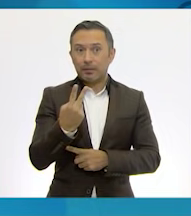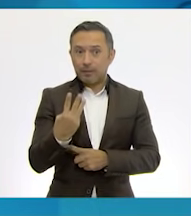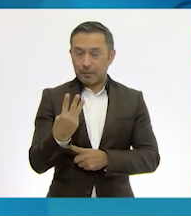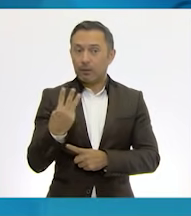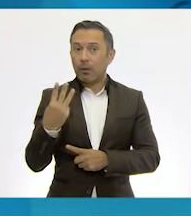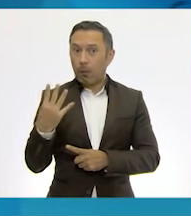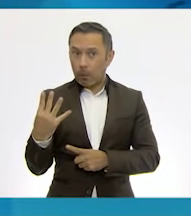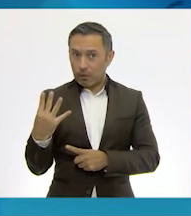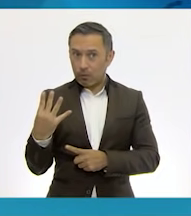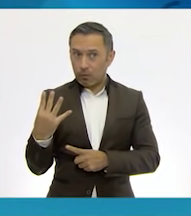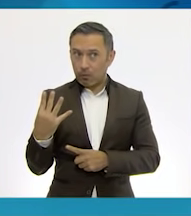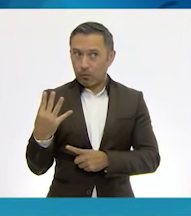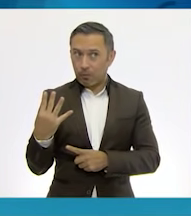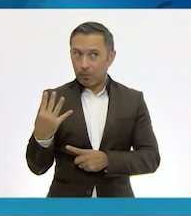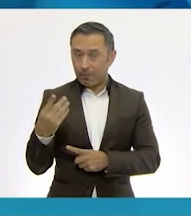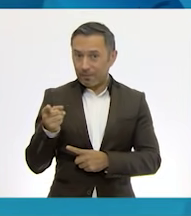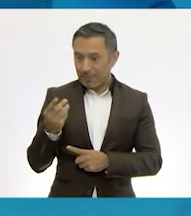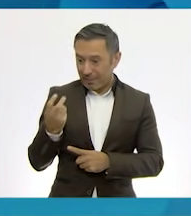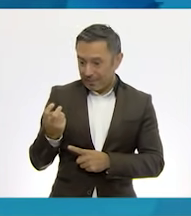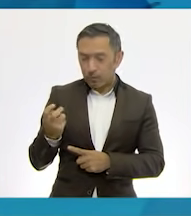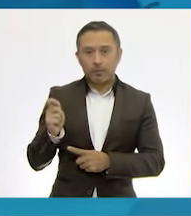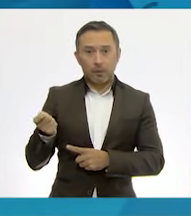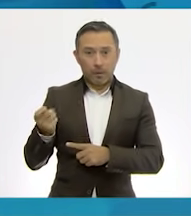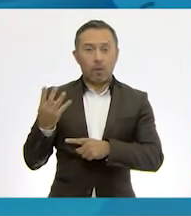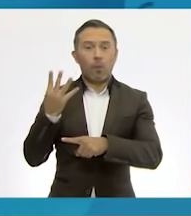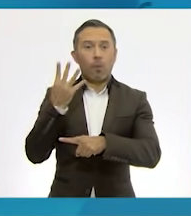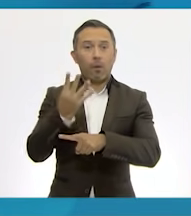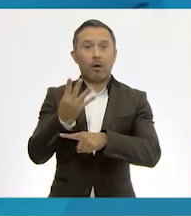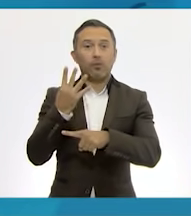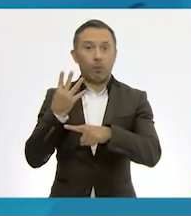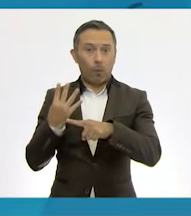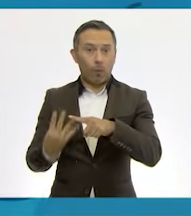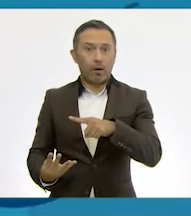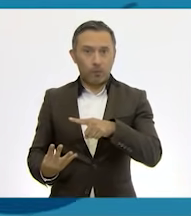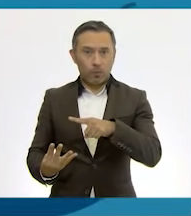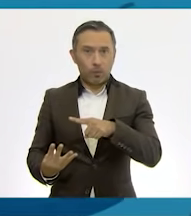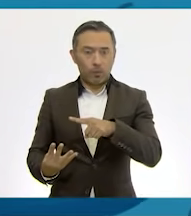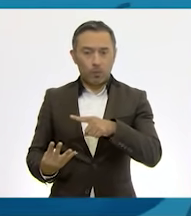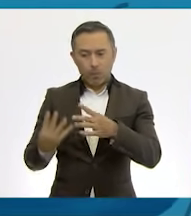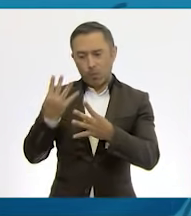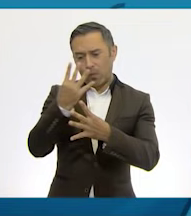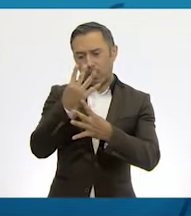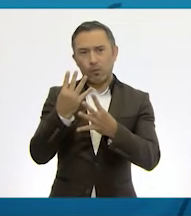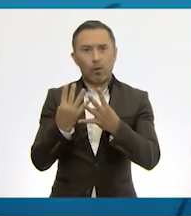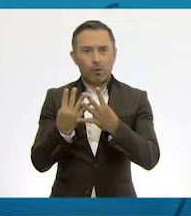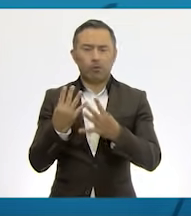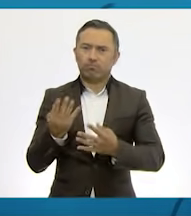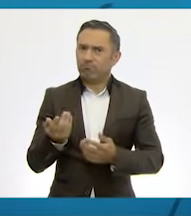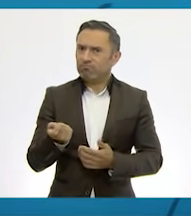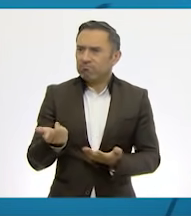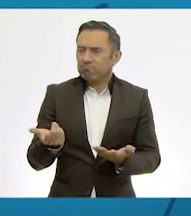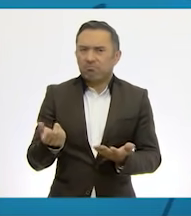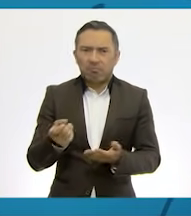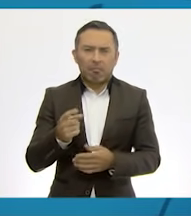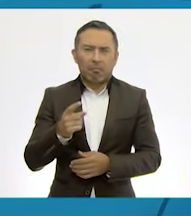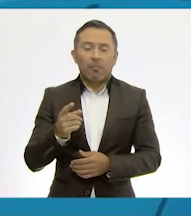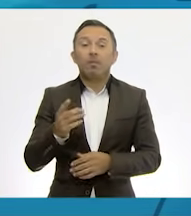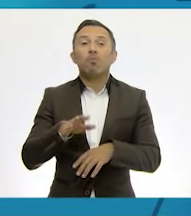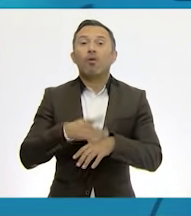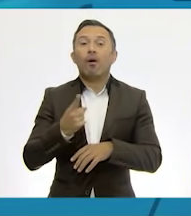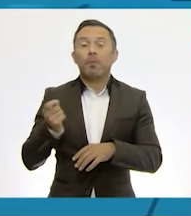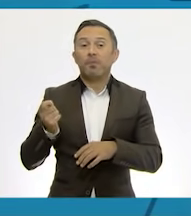cuatro, tendremos aquí cuatro cuartos, que tiene todo el sentido, ¿saben por qué? Cuatro